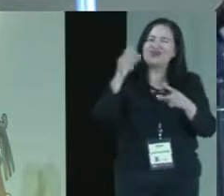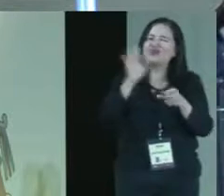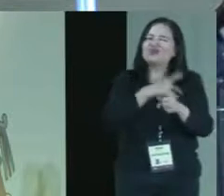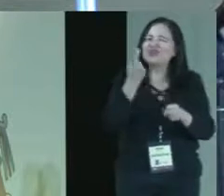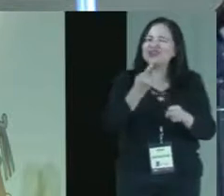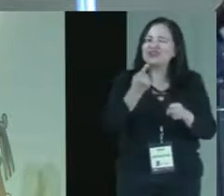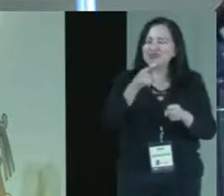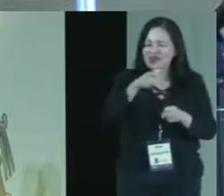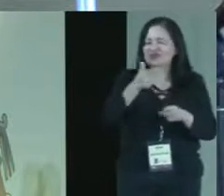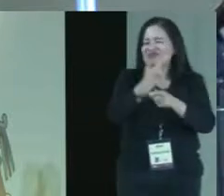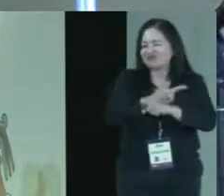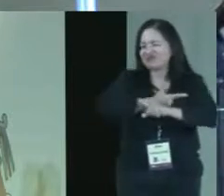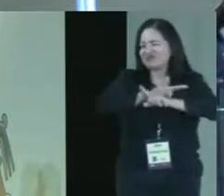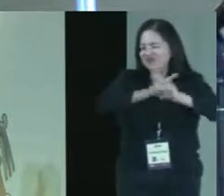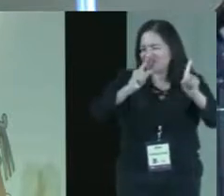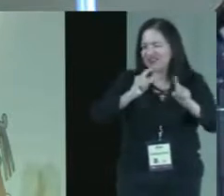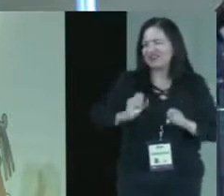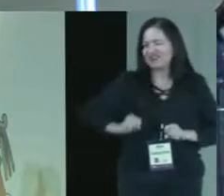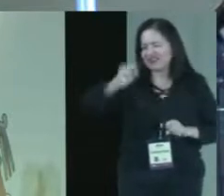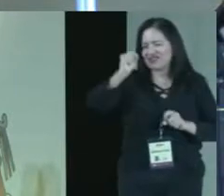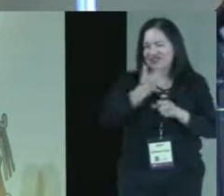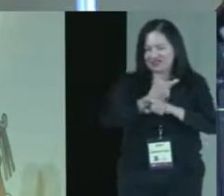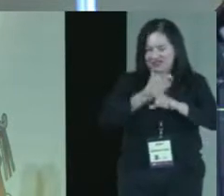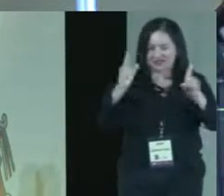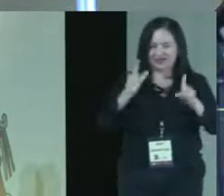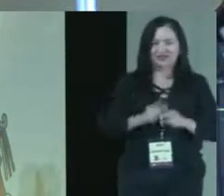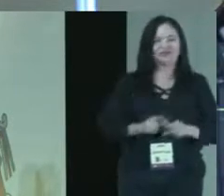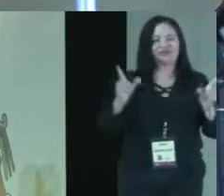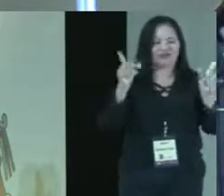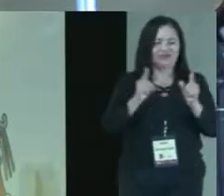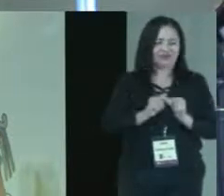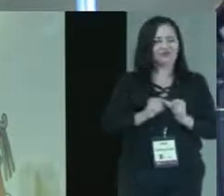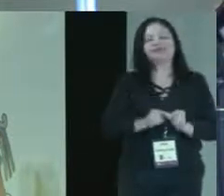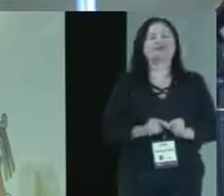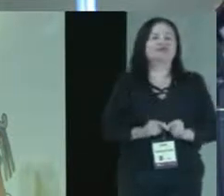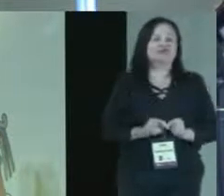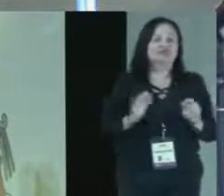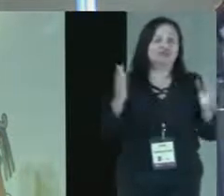libertad y democracia del sindicalismo. Con esto termino mi intervención.